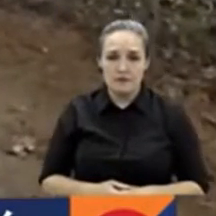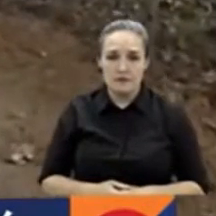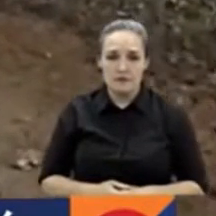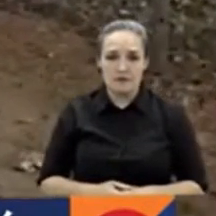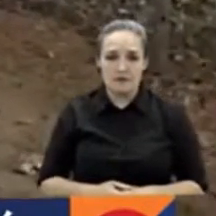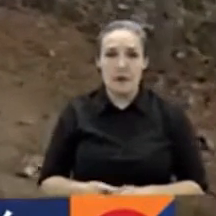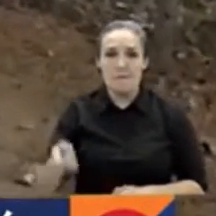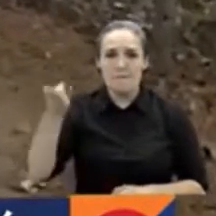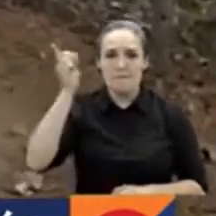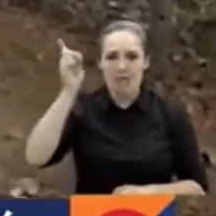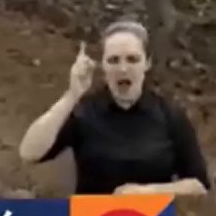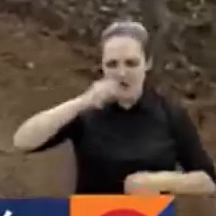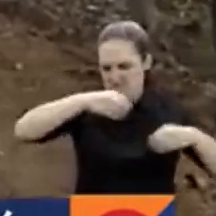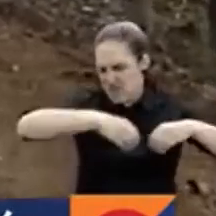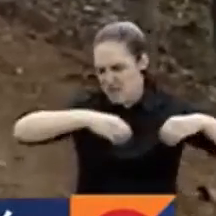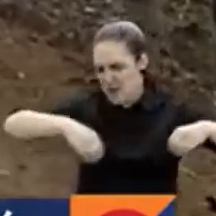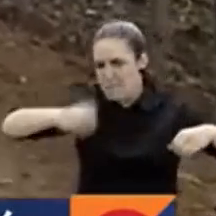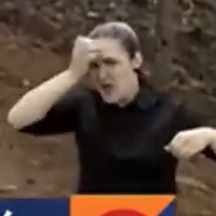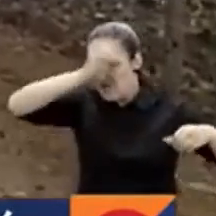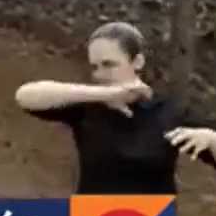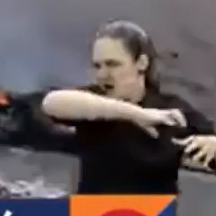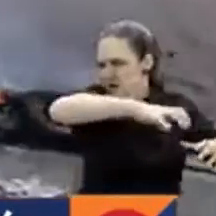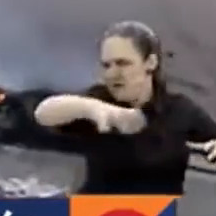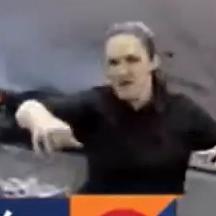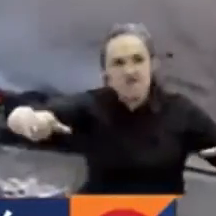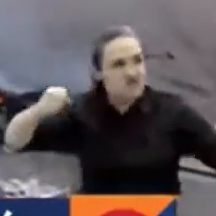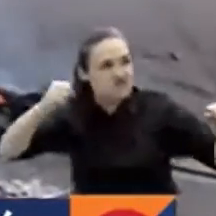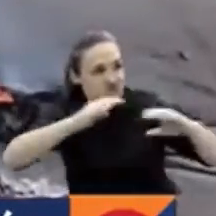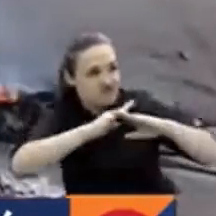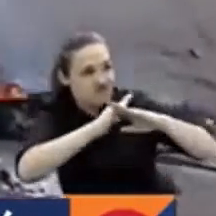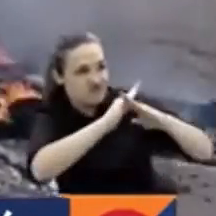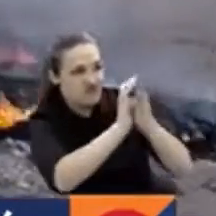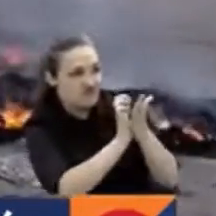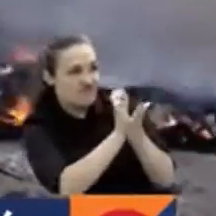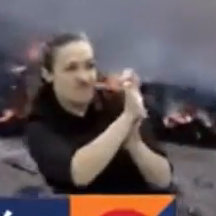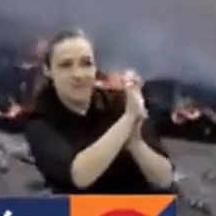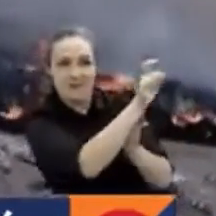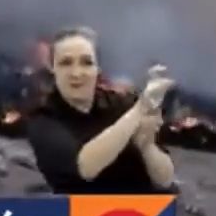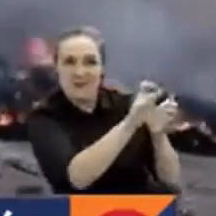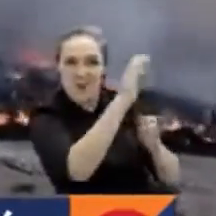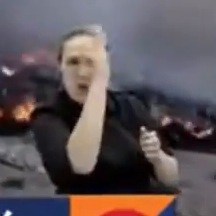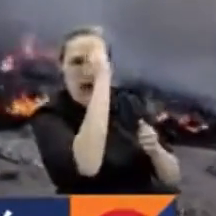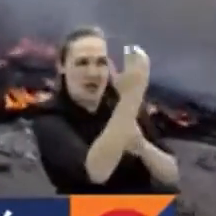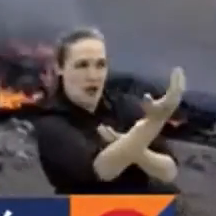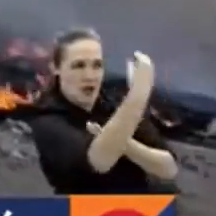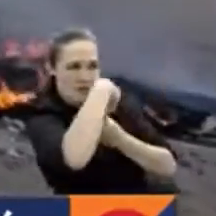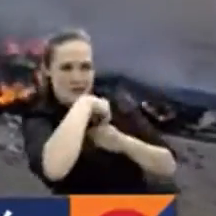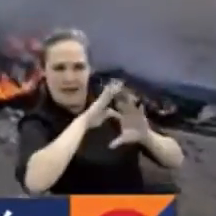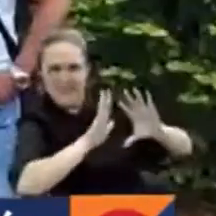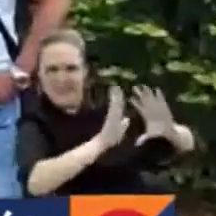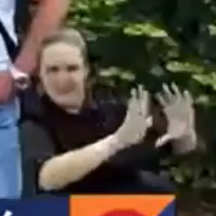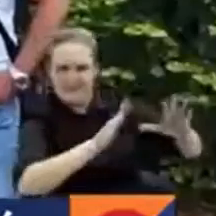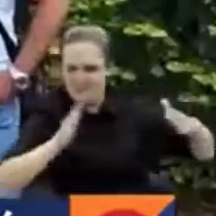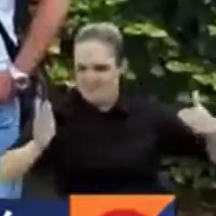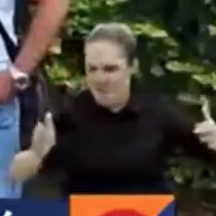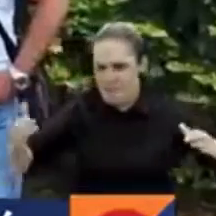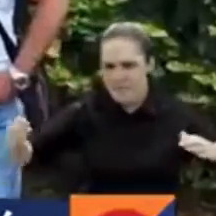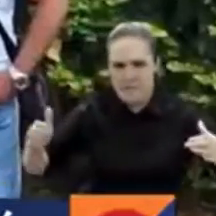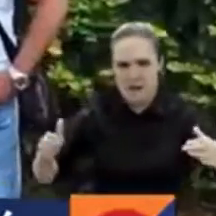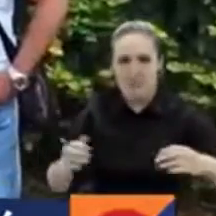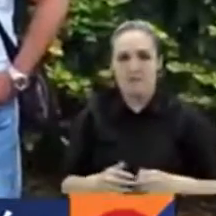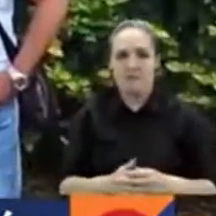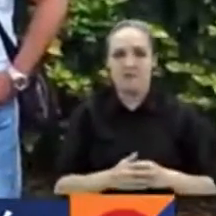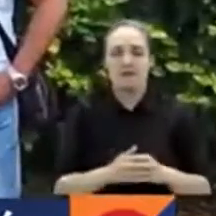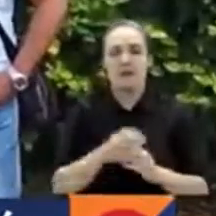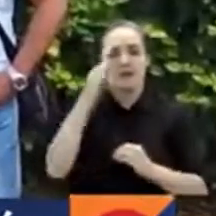Con palos y piedras, los manifestantes se enfrentan a la fuerza pública y bloquean con barricadas las vías de la población.